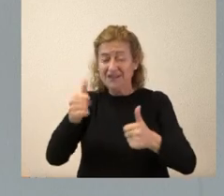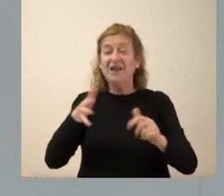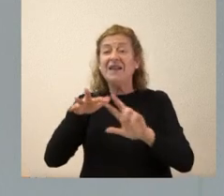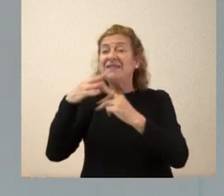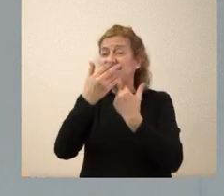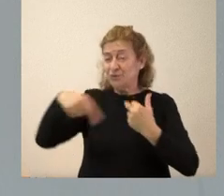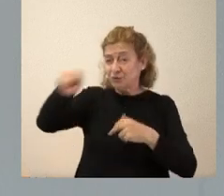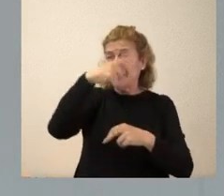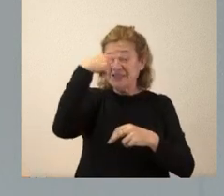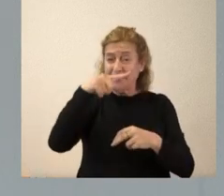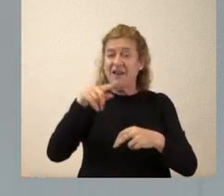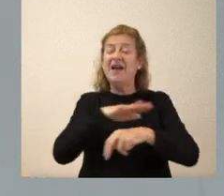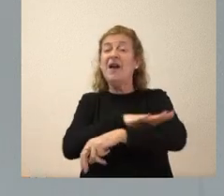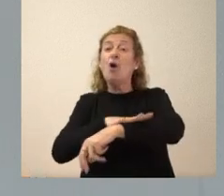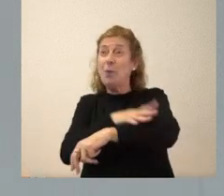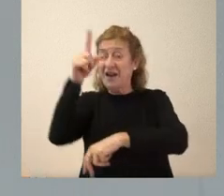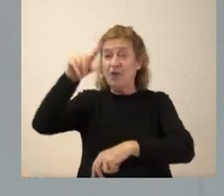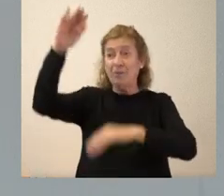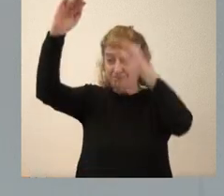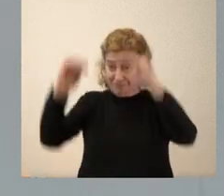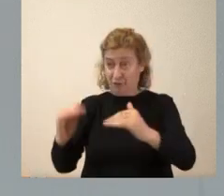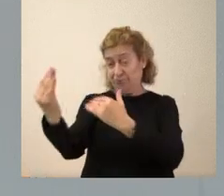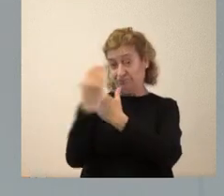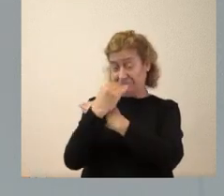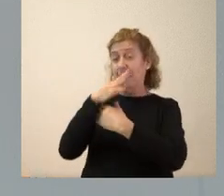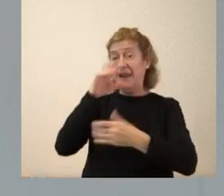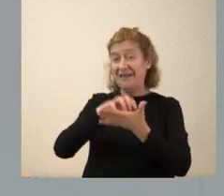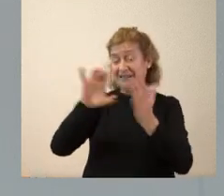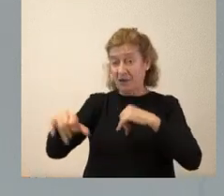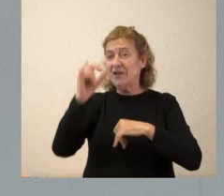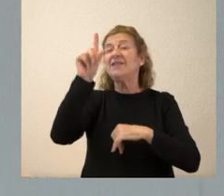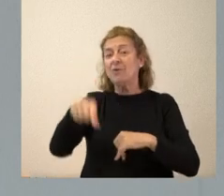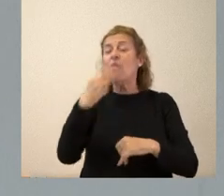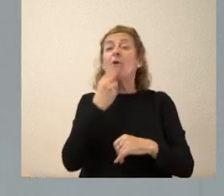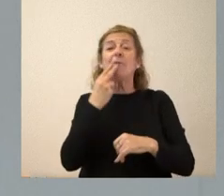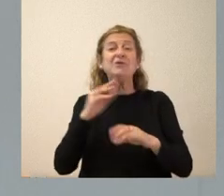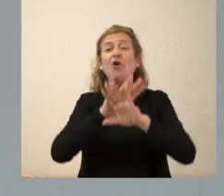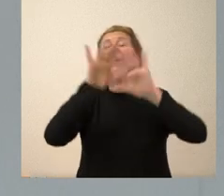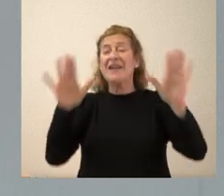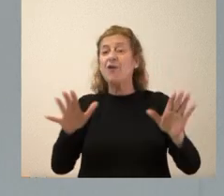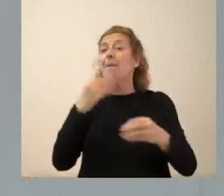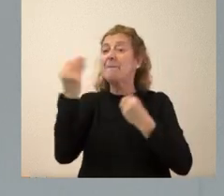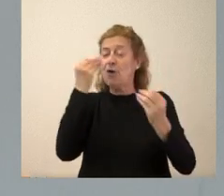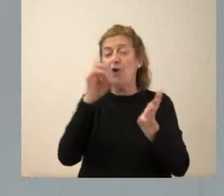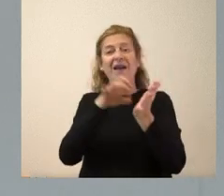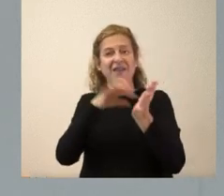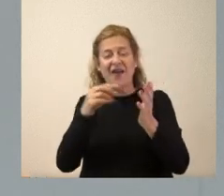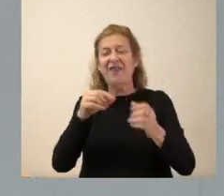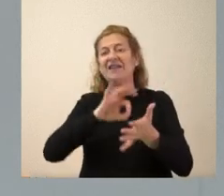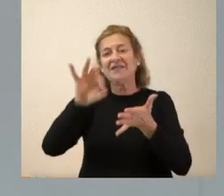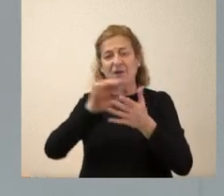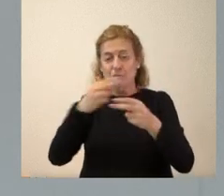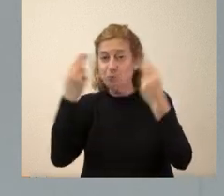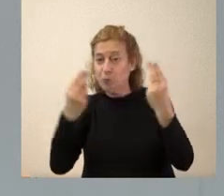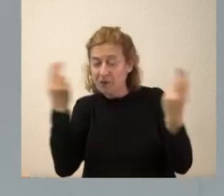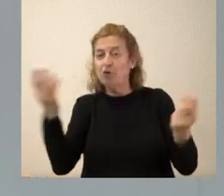que el presupuesto del Estado baja las inversiones En Castilla y león y además hay un compromiso claro por la mejora de la calidad de los servicios públicos por la atención a las personas de